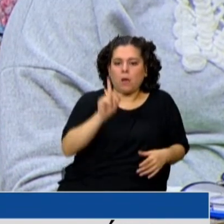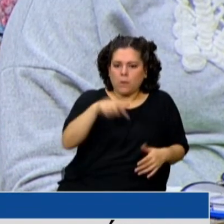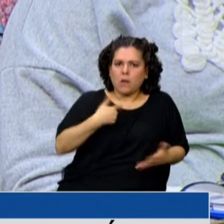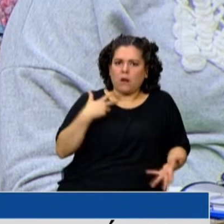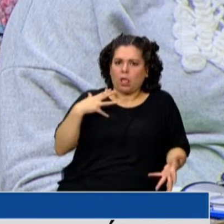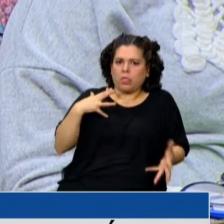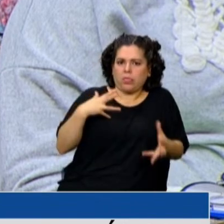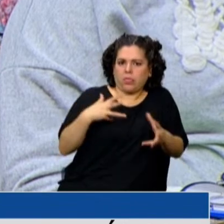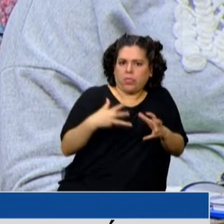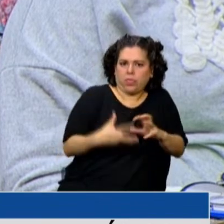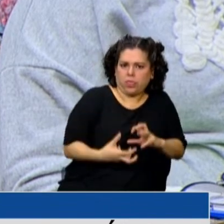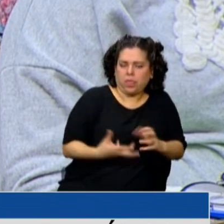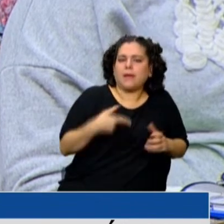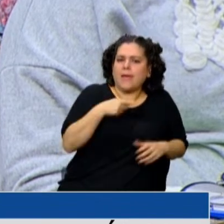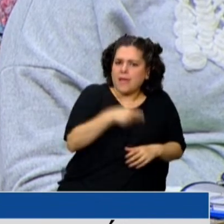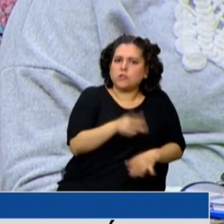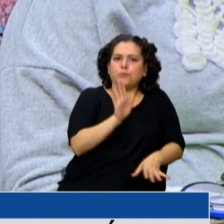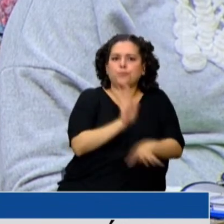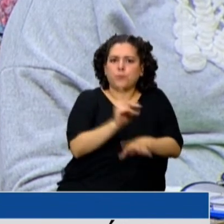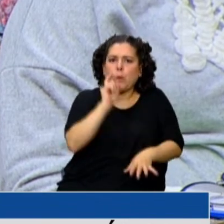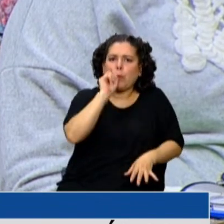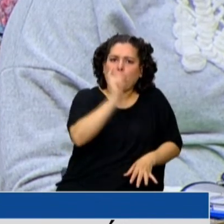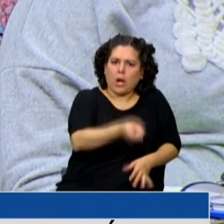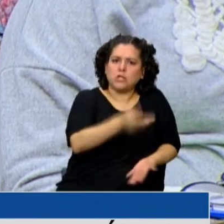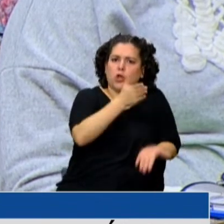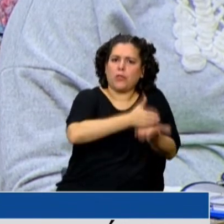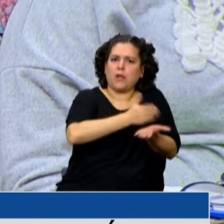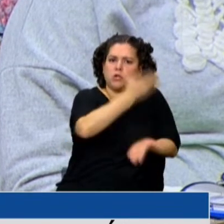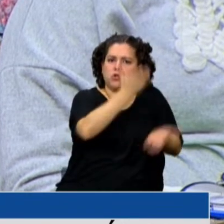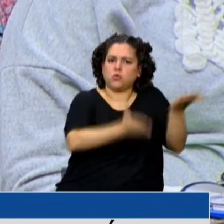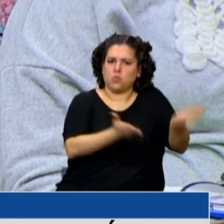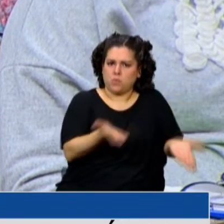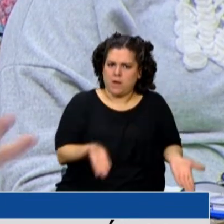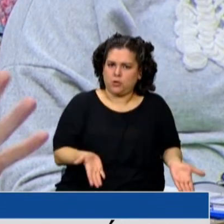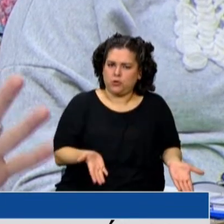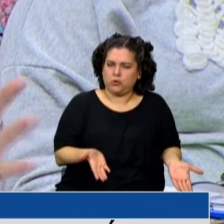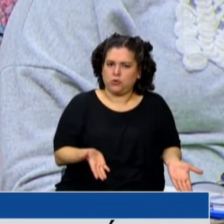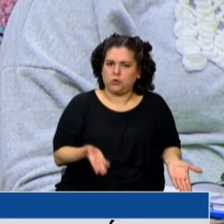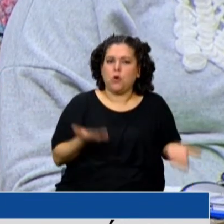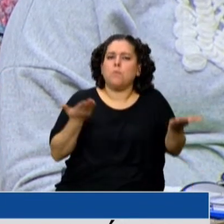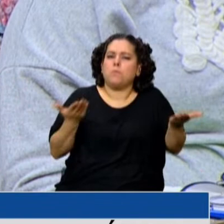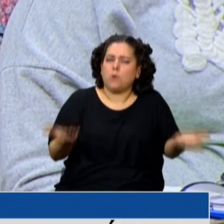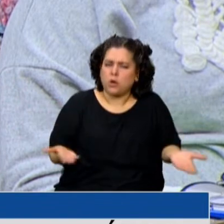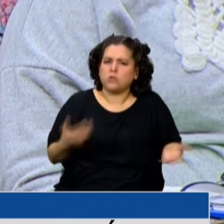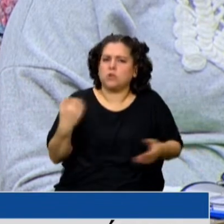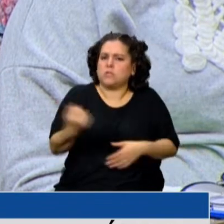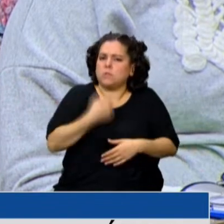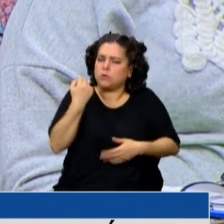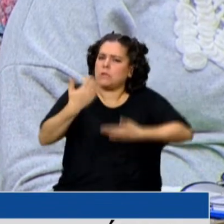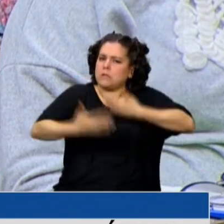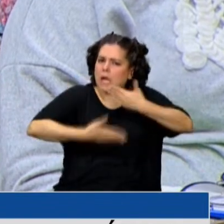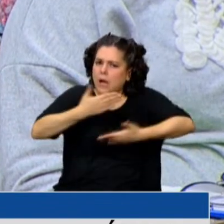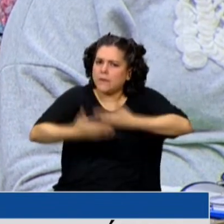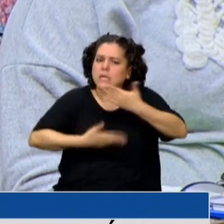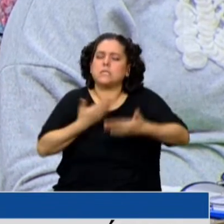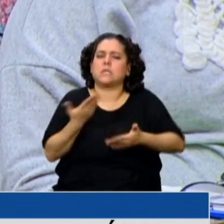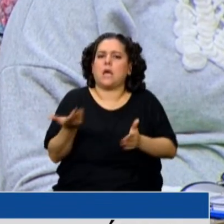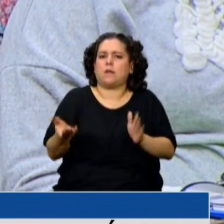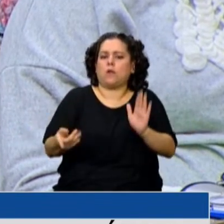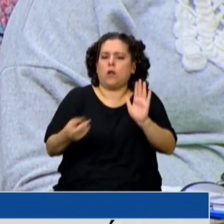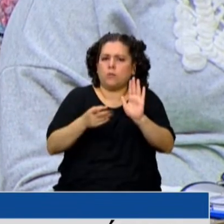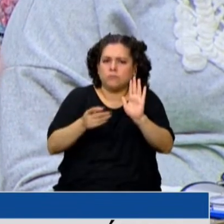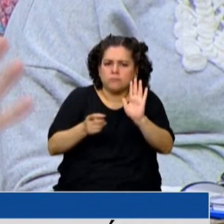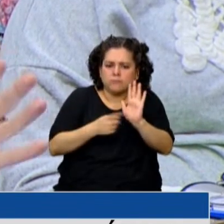daños que son una violación a los derechos humanos. Entonces, urge avanzar en un marco